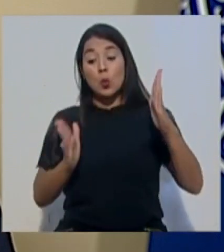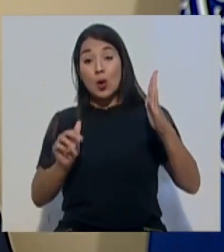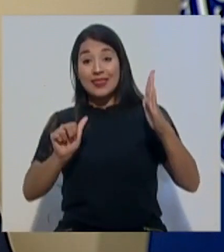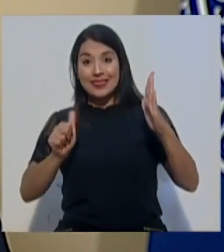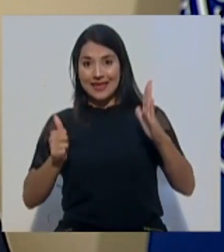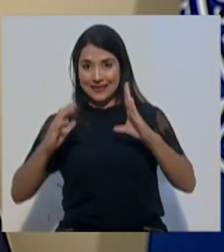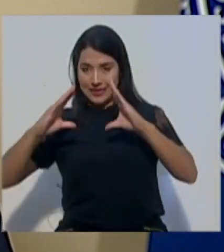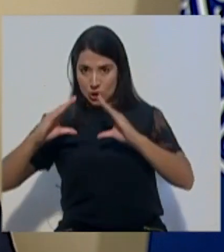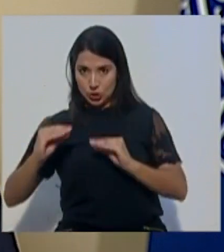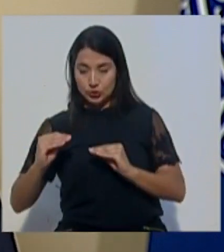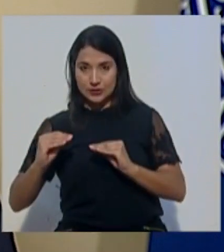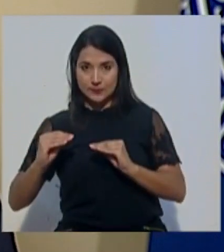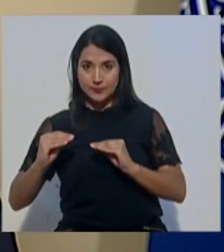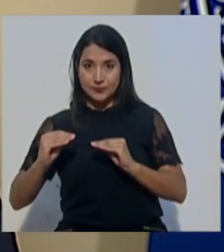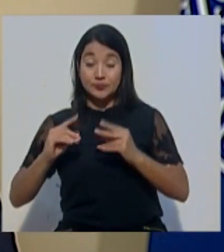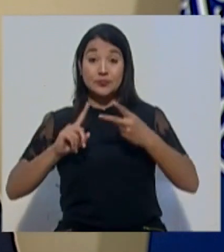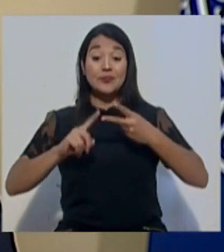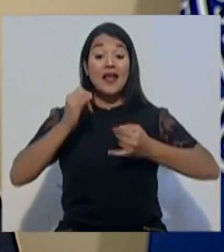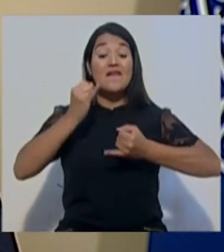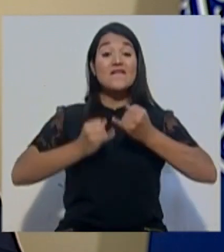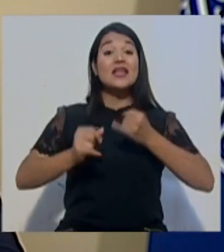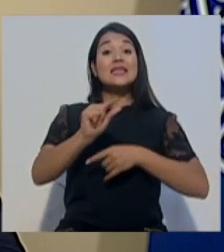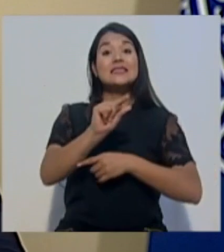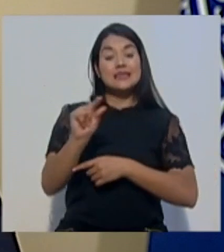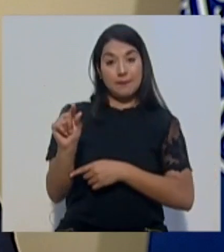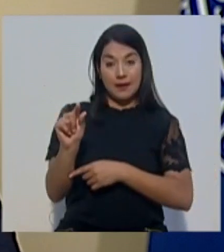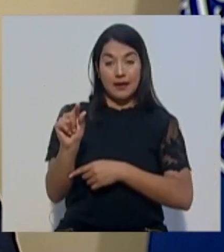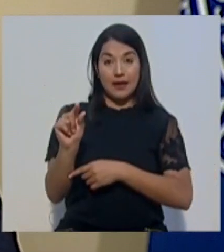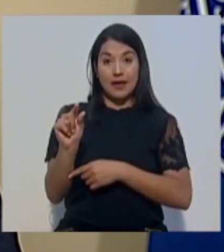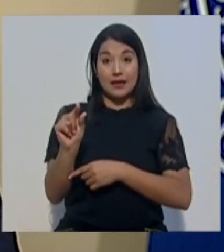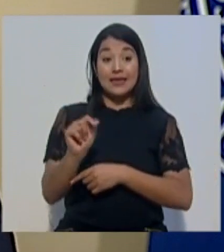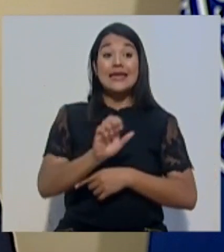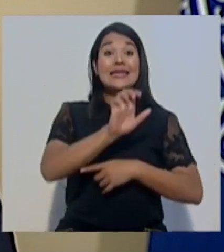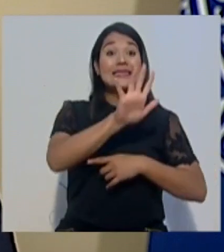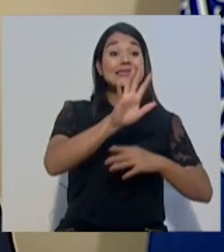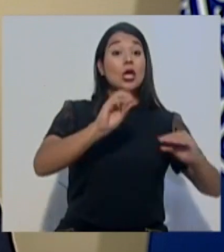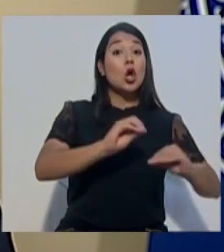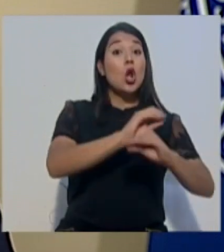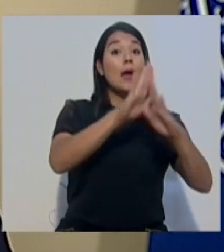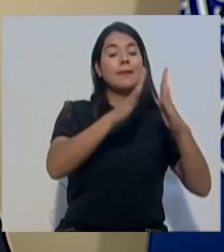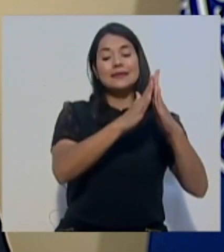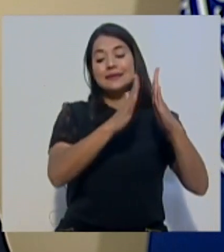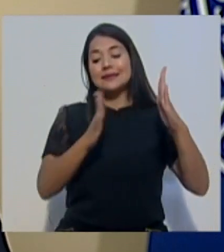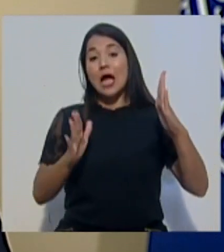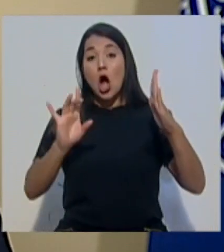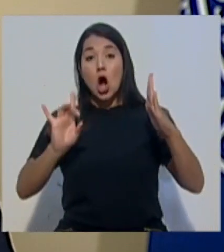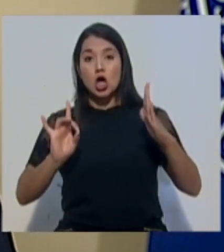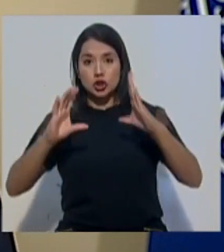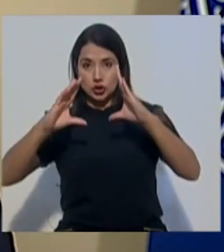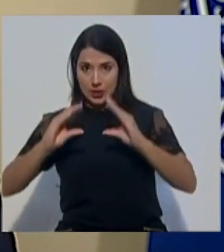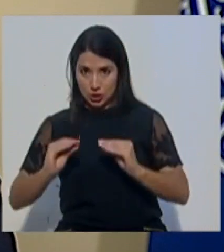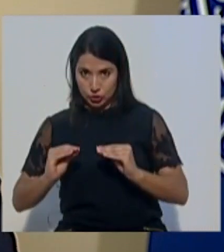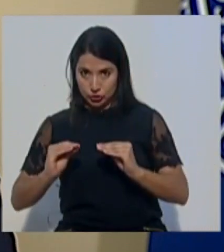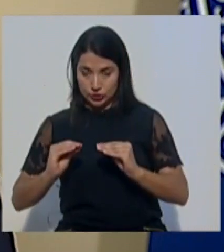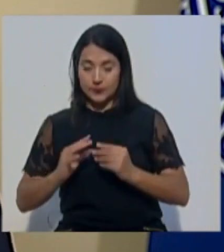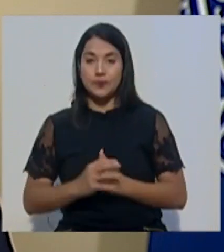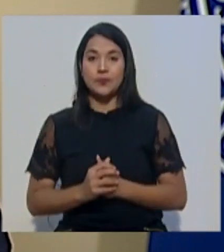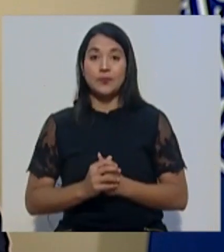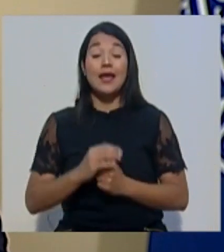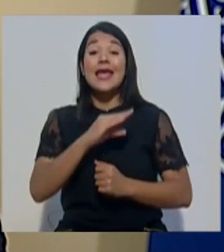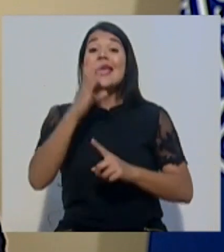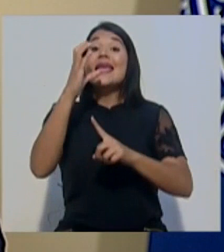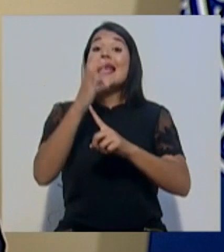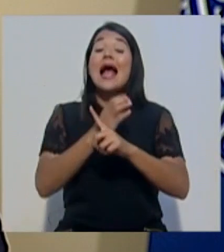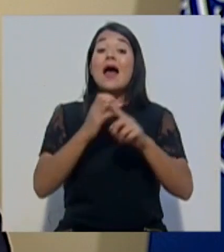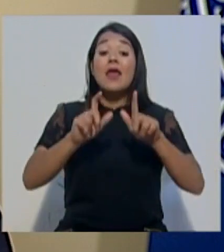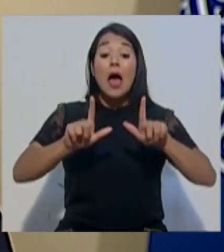de la noche y los fines de semana de 5 a 8. Y cada